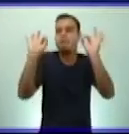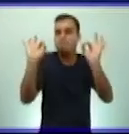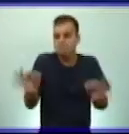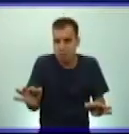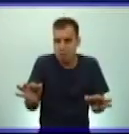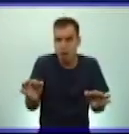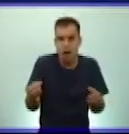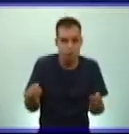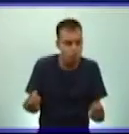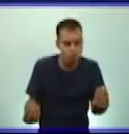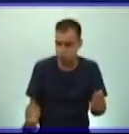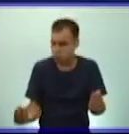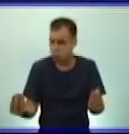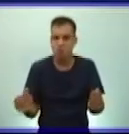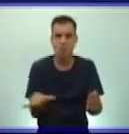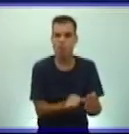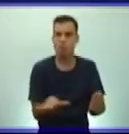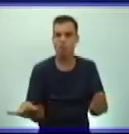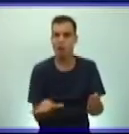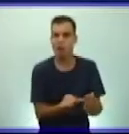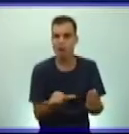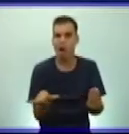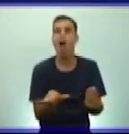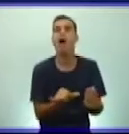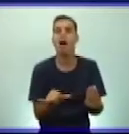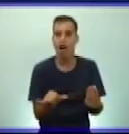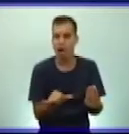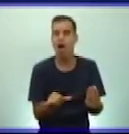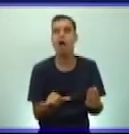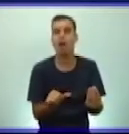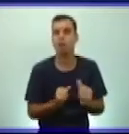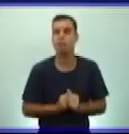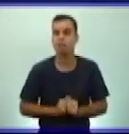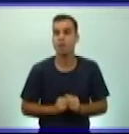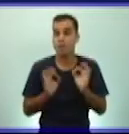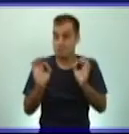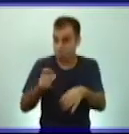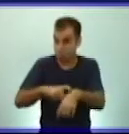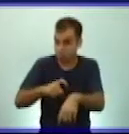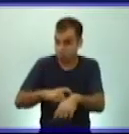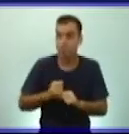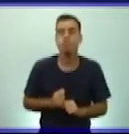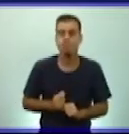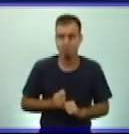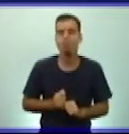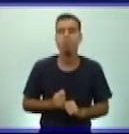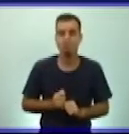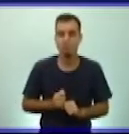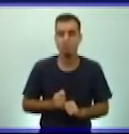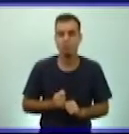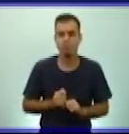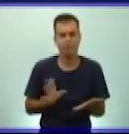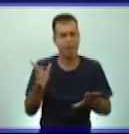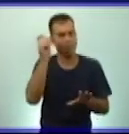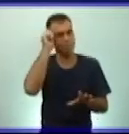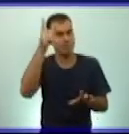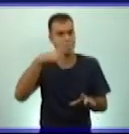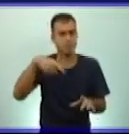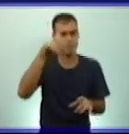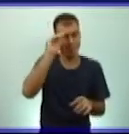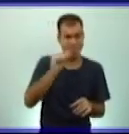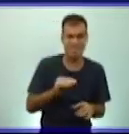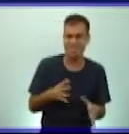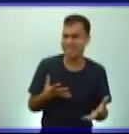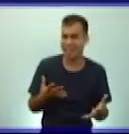misma cantidad de energía en el mismo tiempo. Evidentemente, por la experiencia sabemos que en